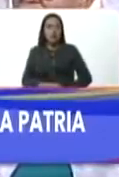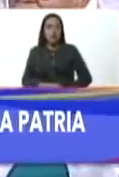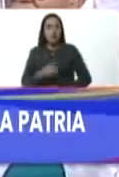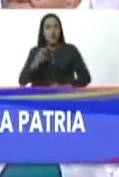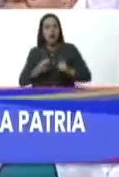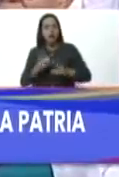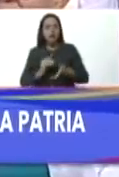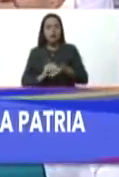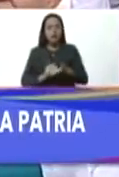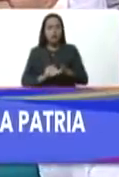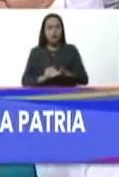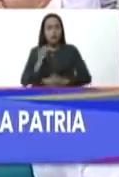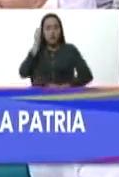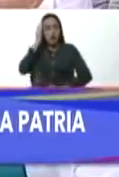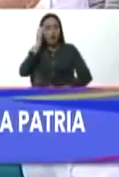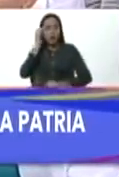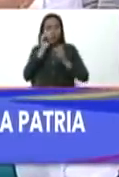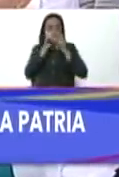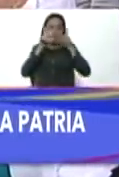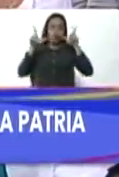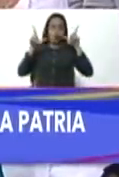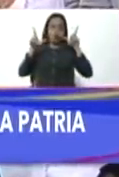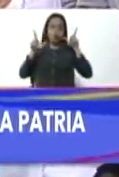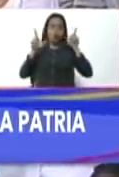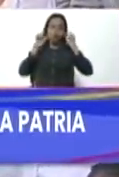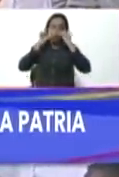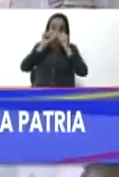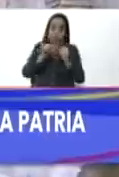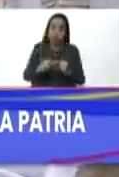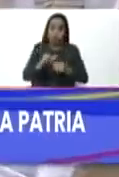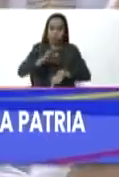no pierde la capacidad de sorpresa.